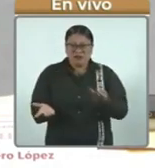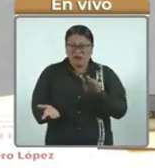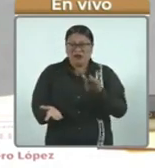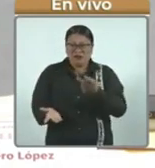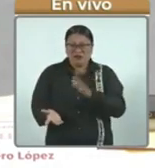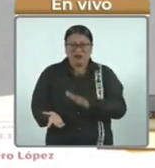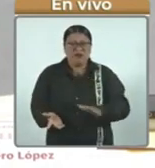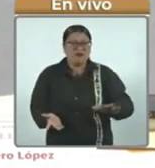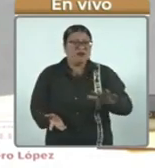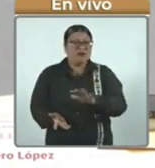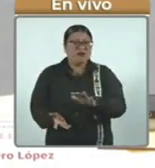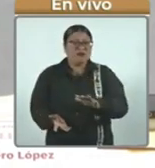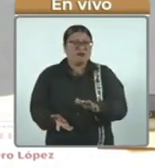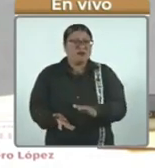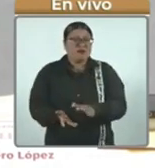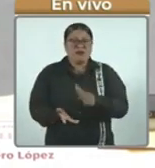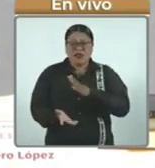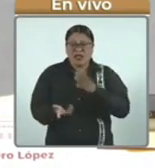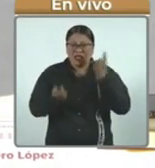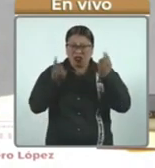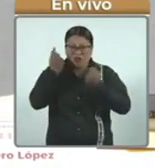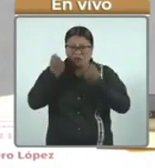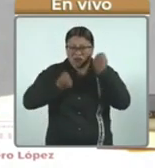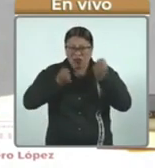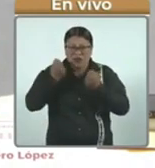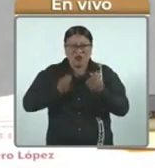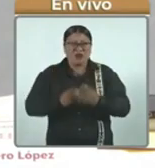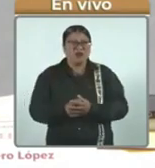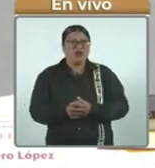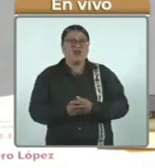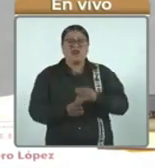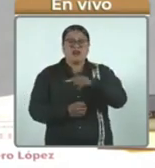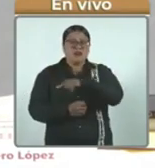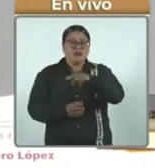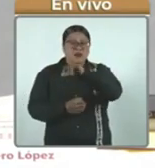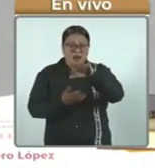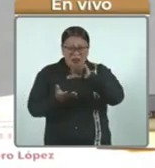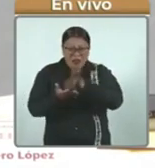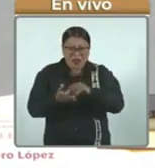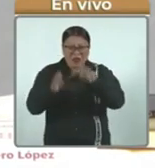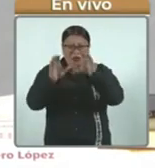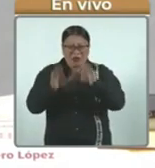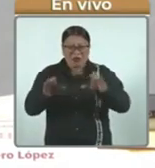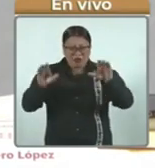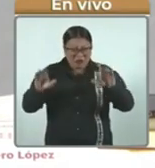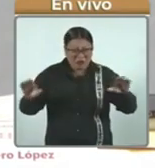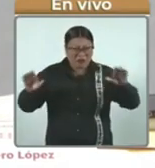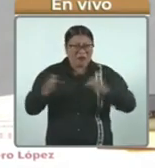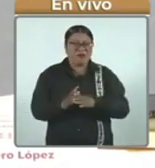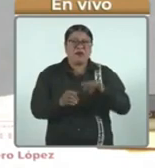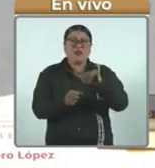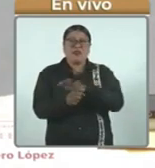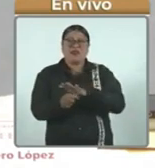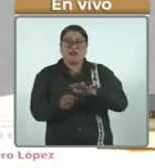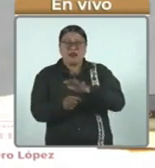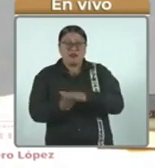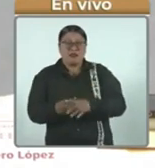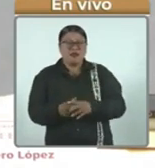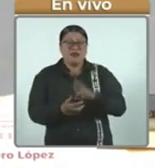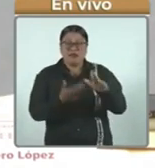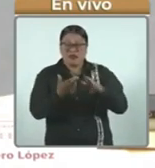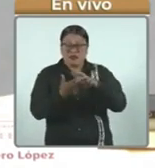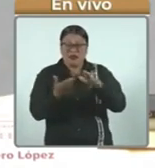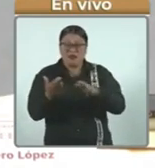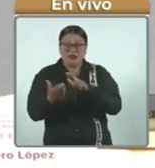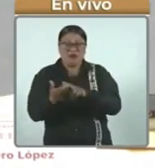territorio, con guías de turistas, aquí en el centro histórico, la costa, en el istmo. Las regiones tienen